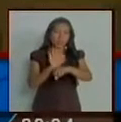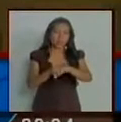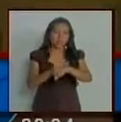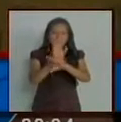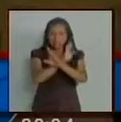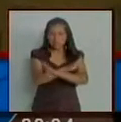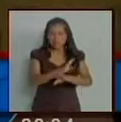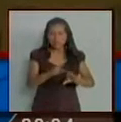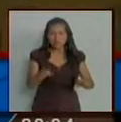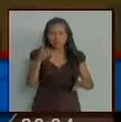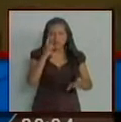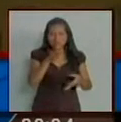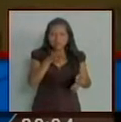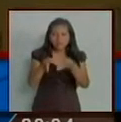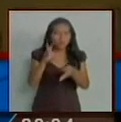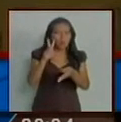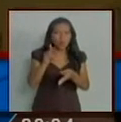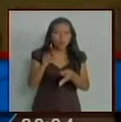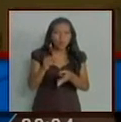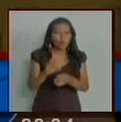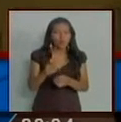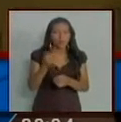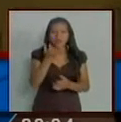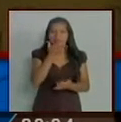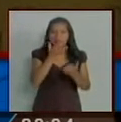los niños para no estar expuestos